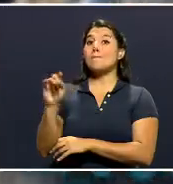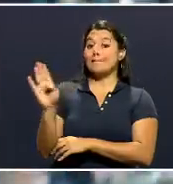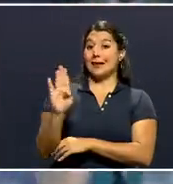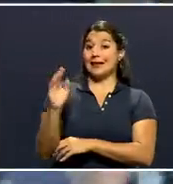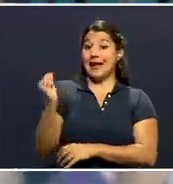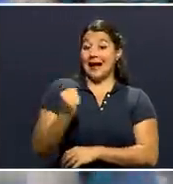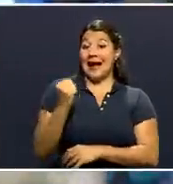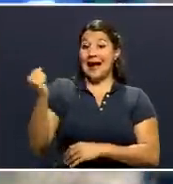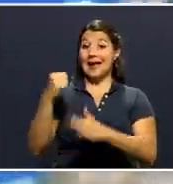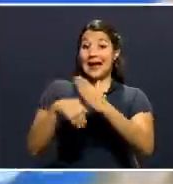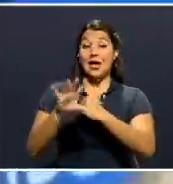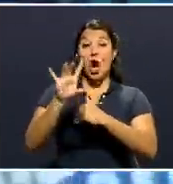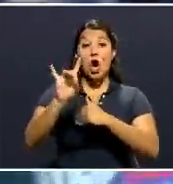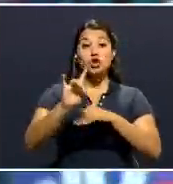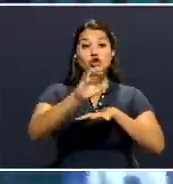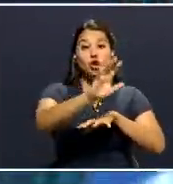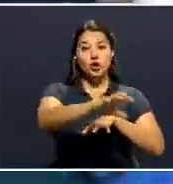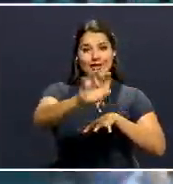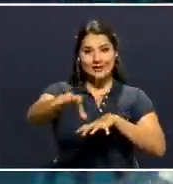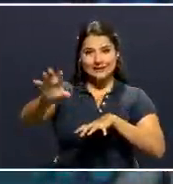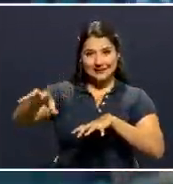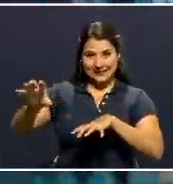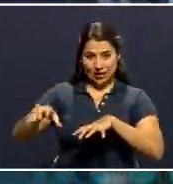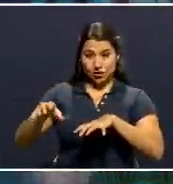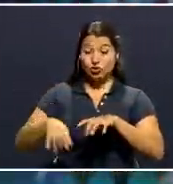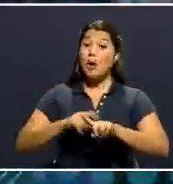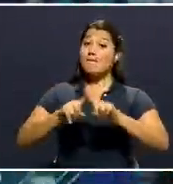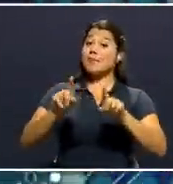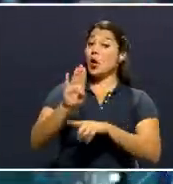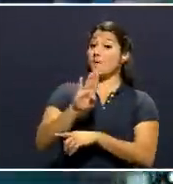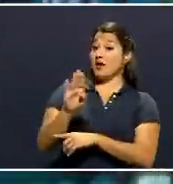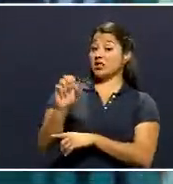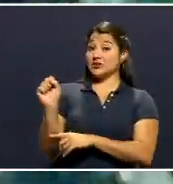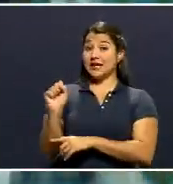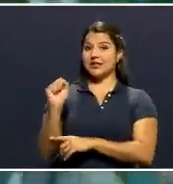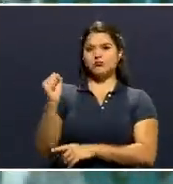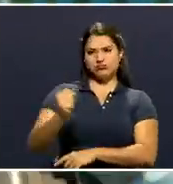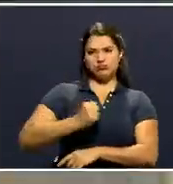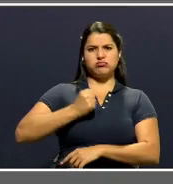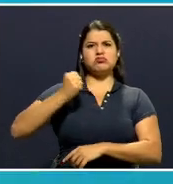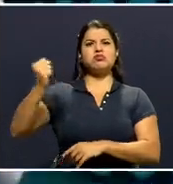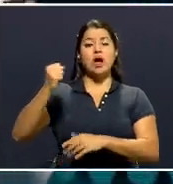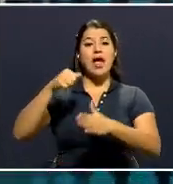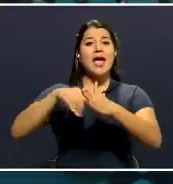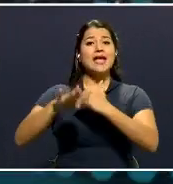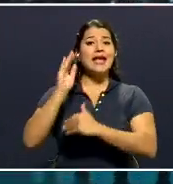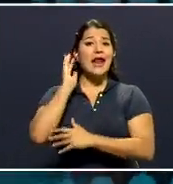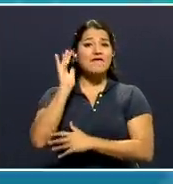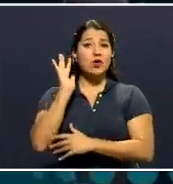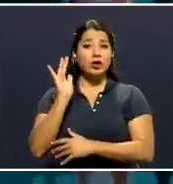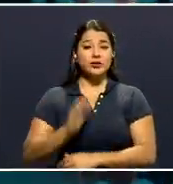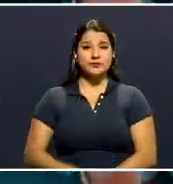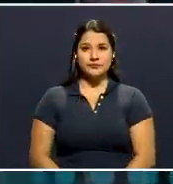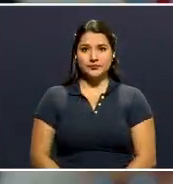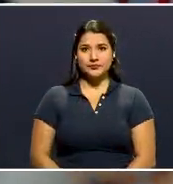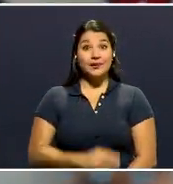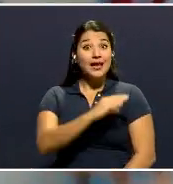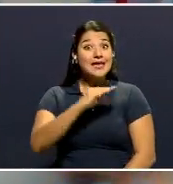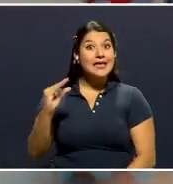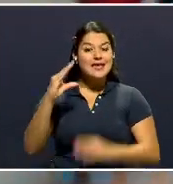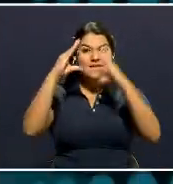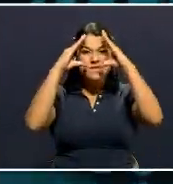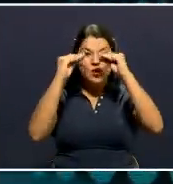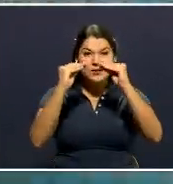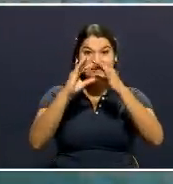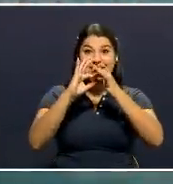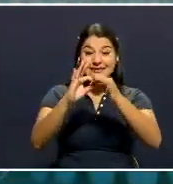8 estados en el supermartes, pero Bernie Sanders arrasó en el estado de California. Y en la sección